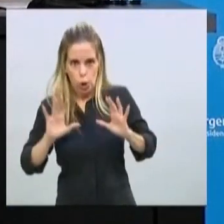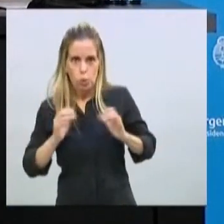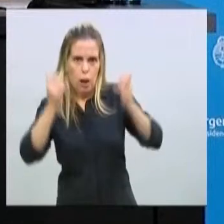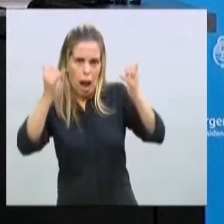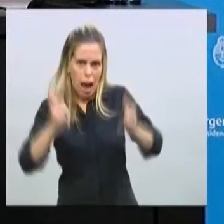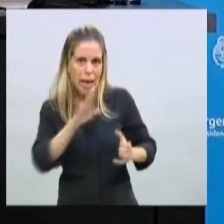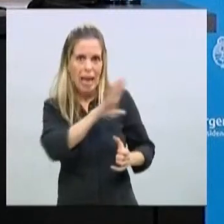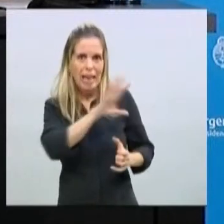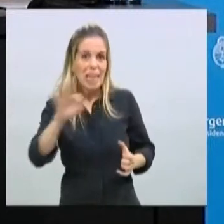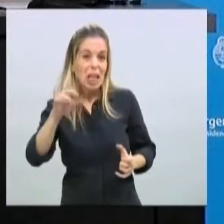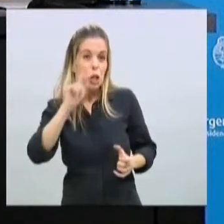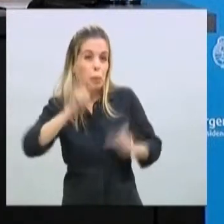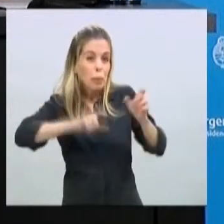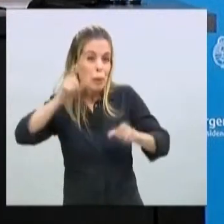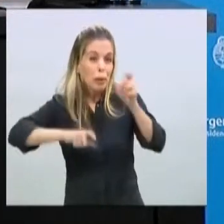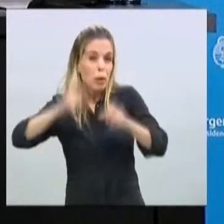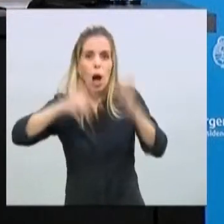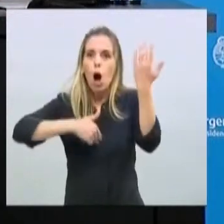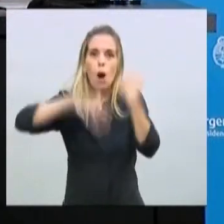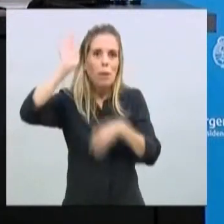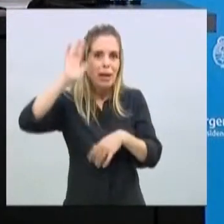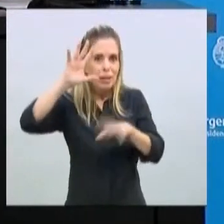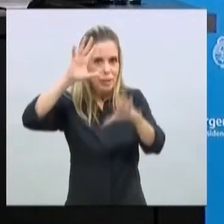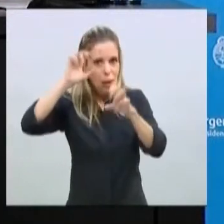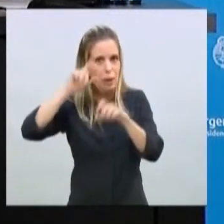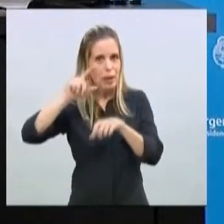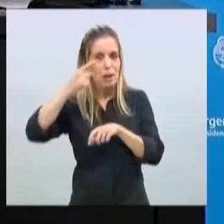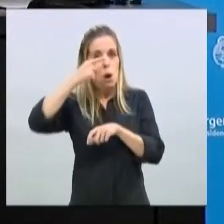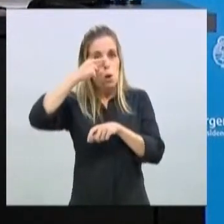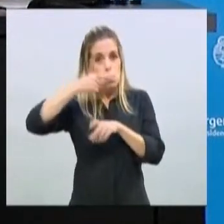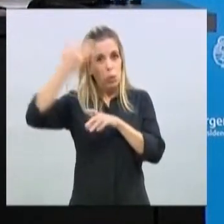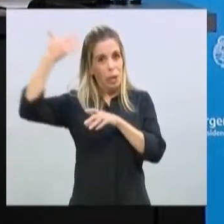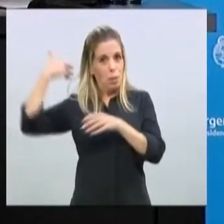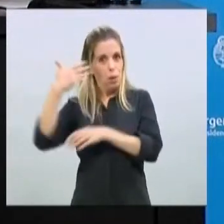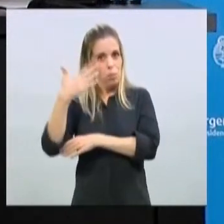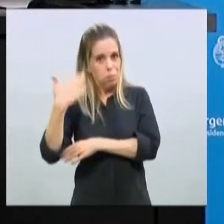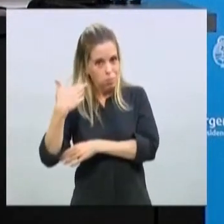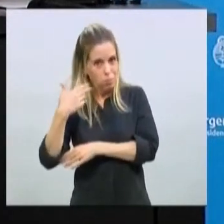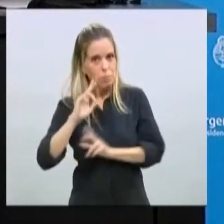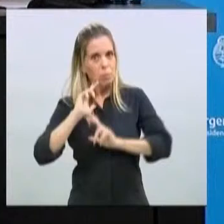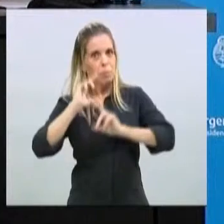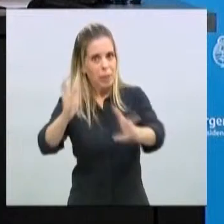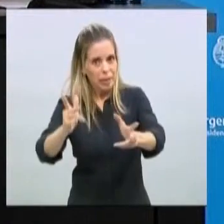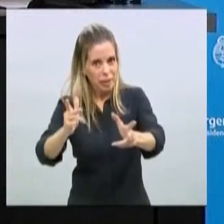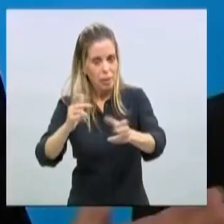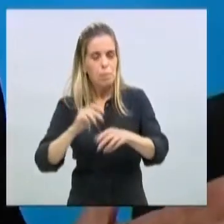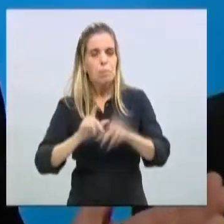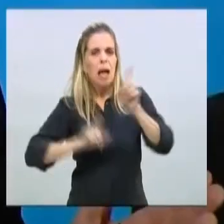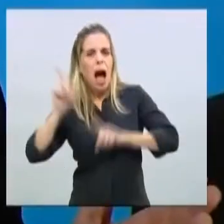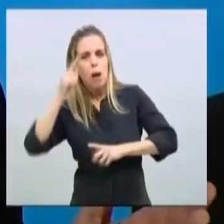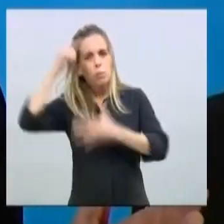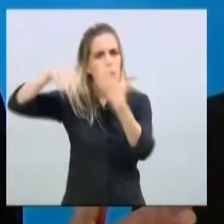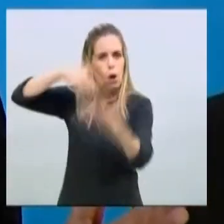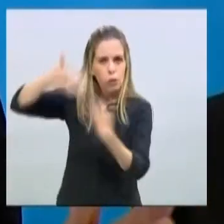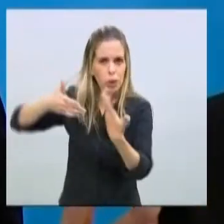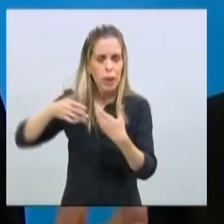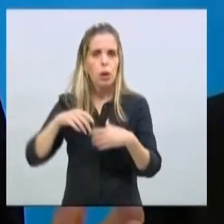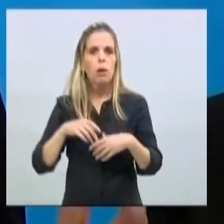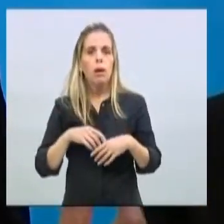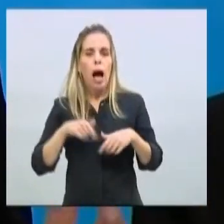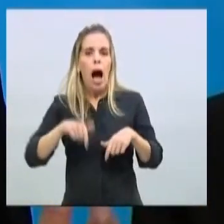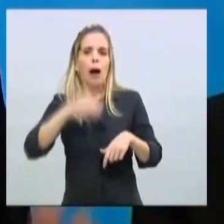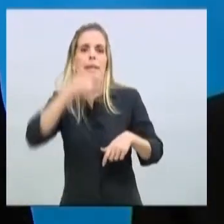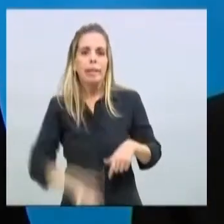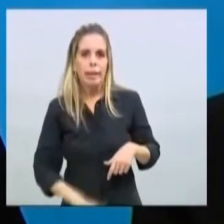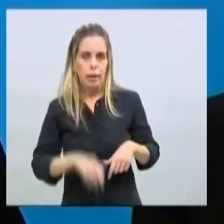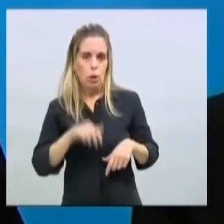500.000 habitantes, que era la regla que habíamos tenido la última vez para hacer la discriminación, pero que ya han logrado superar